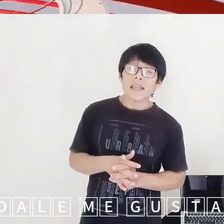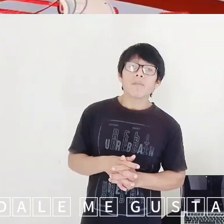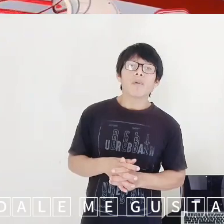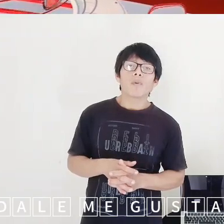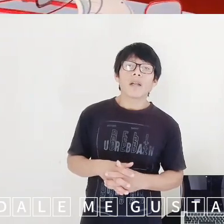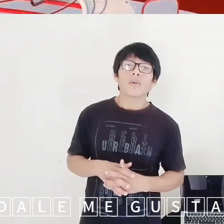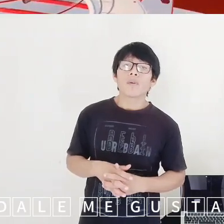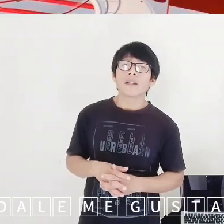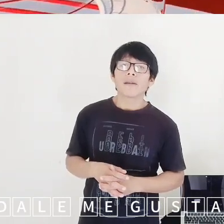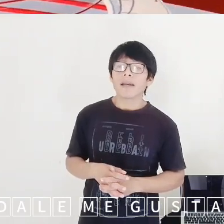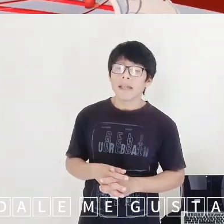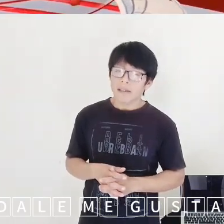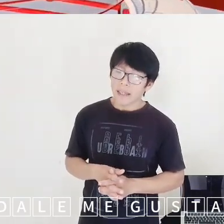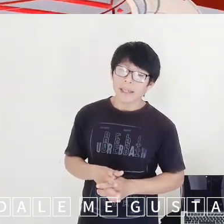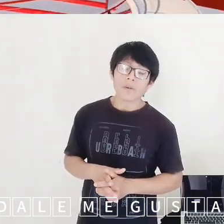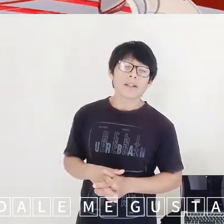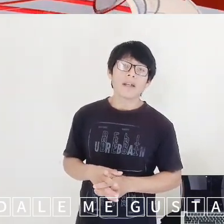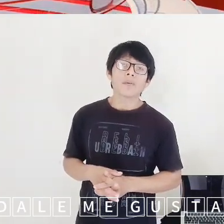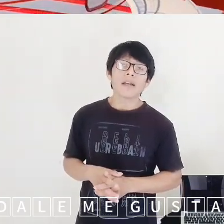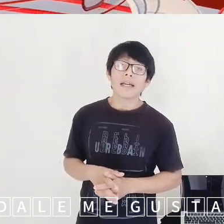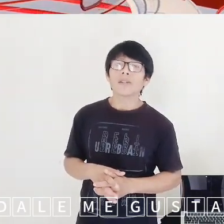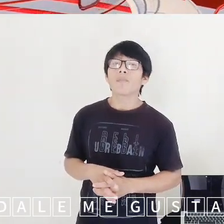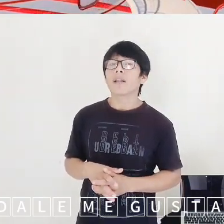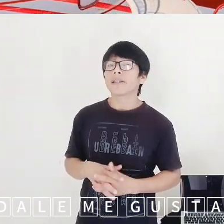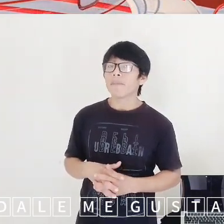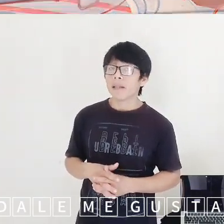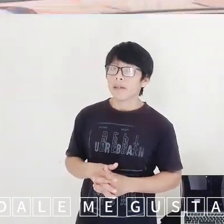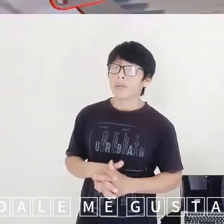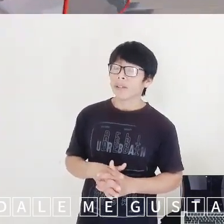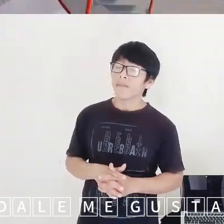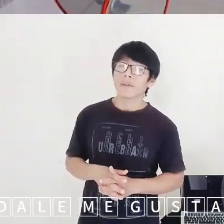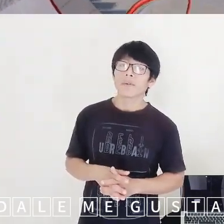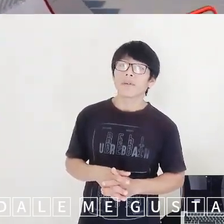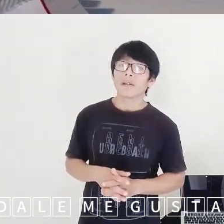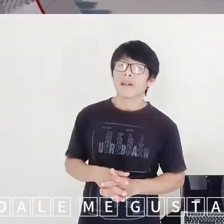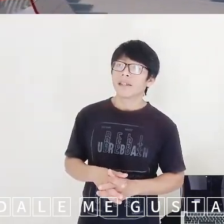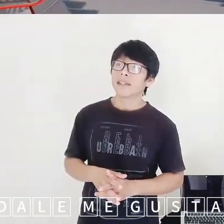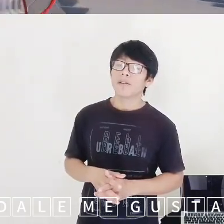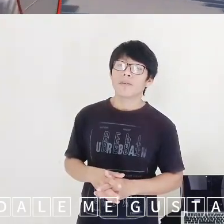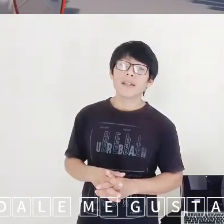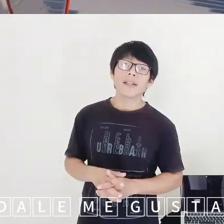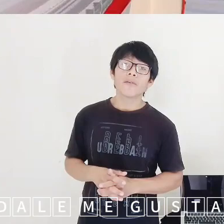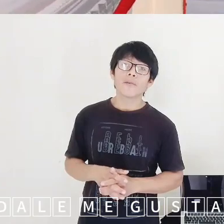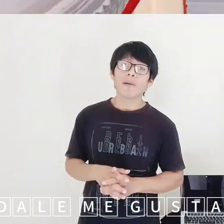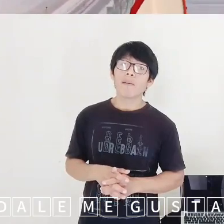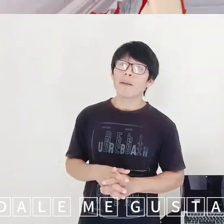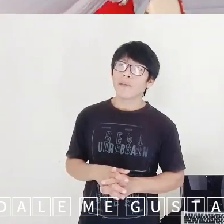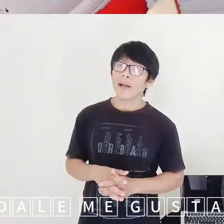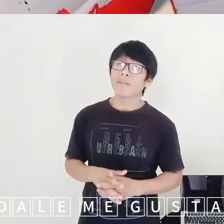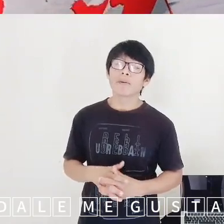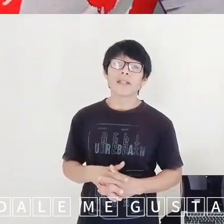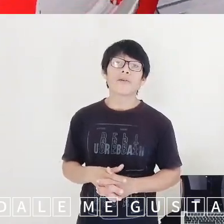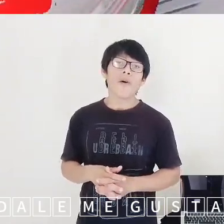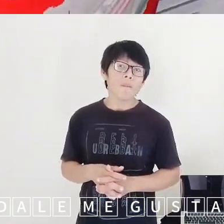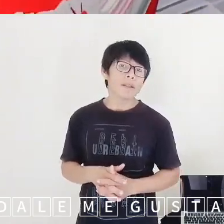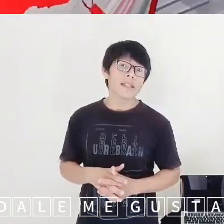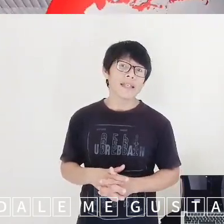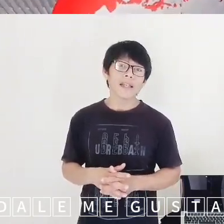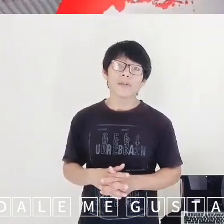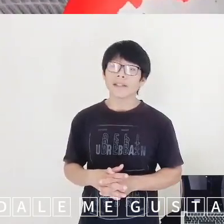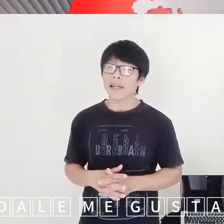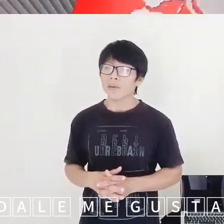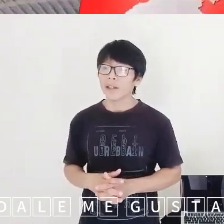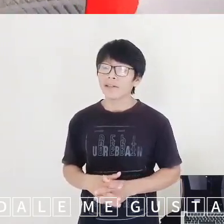y estar involucrado con el tema de Genaro García Luna? Esto por el tema del narcotráfico. Y si lo encuentran culpable igual por ser